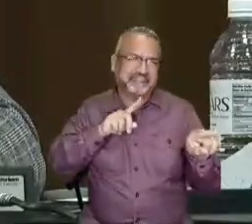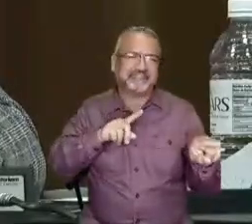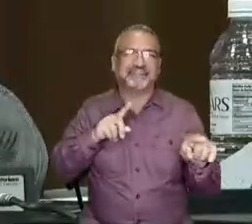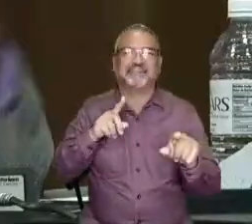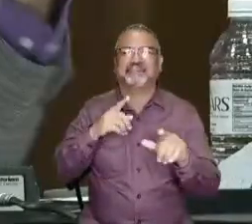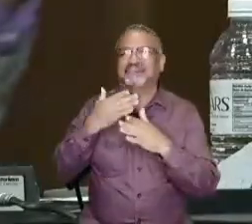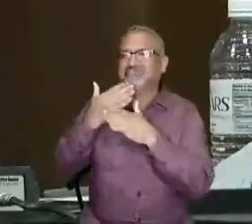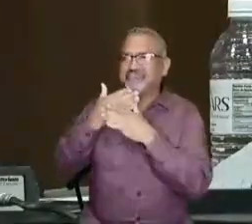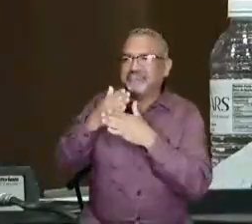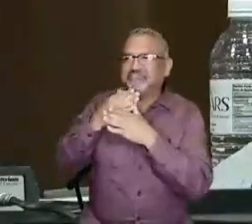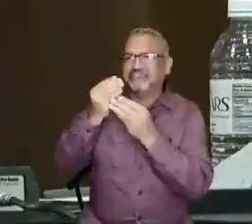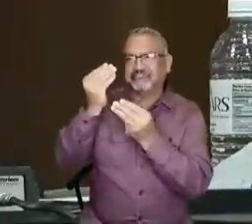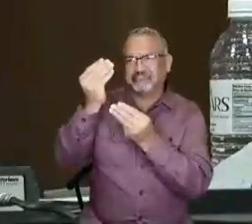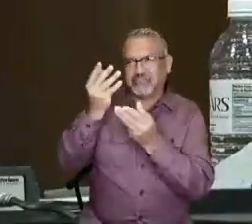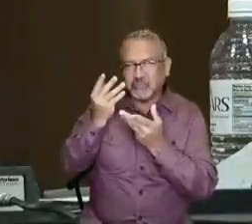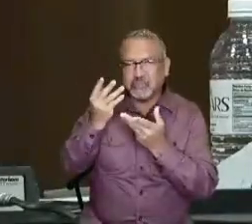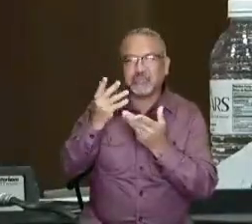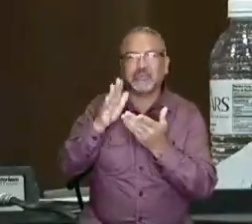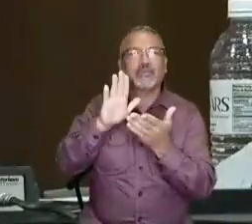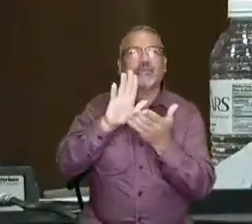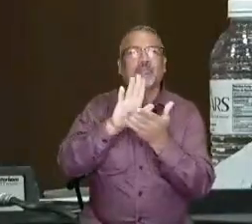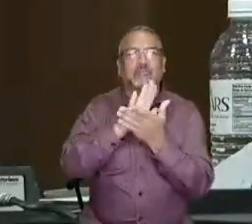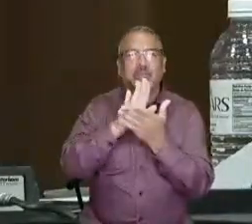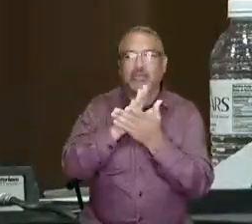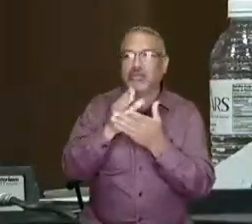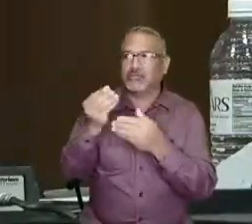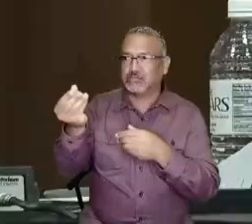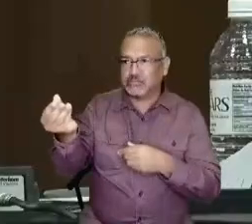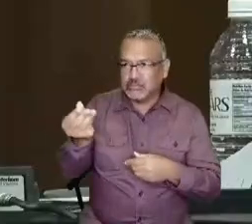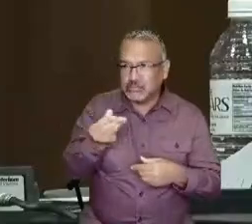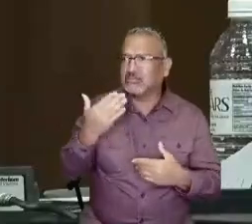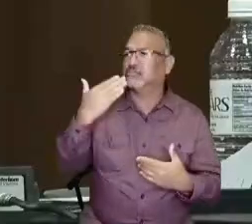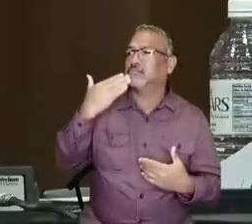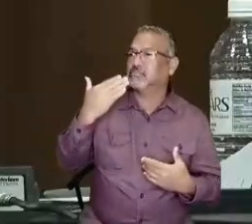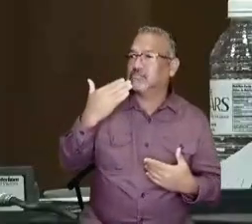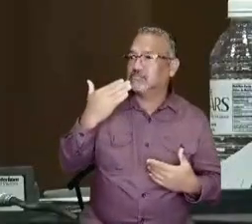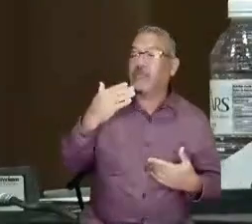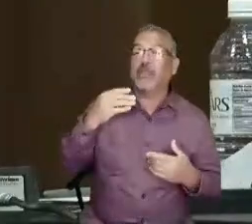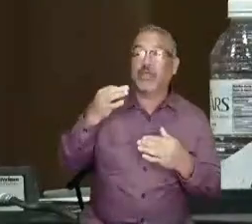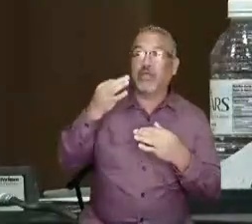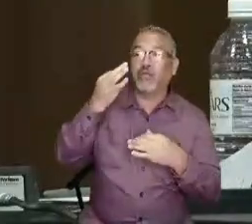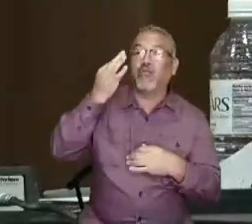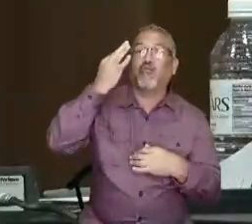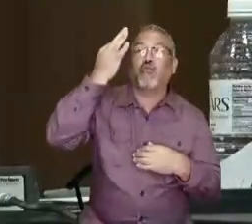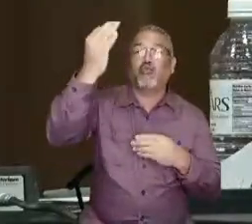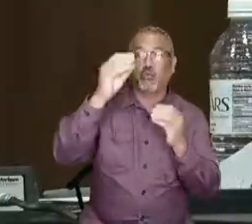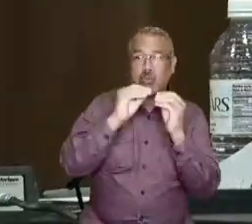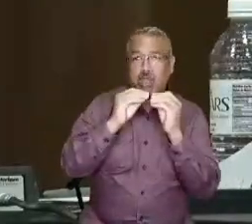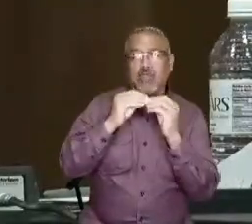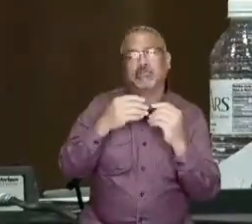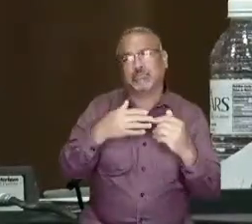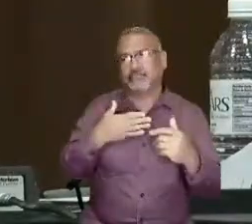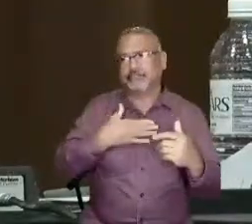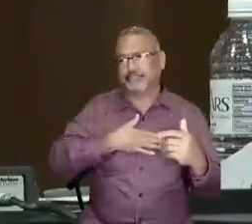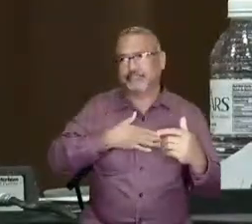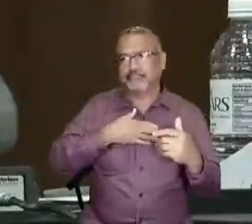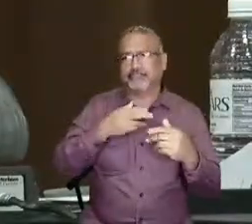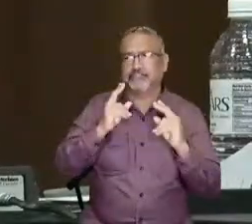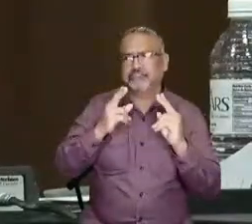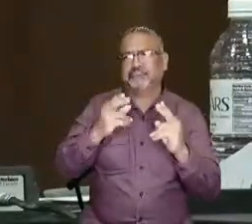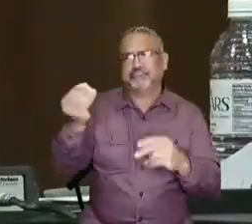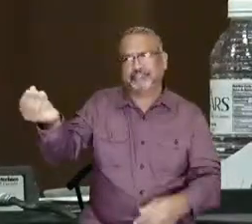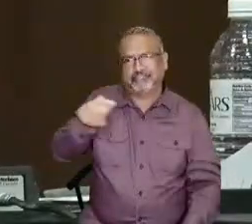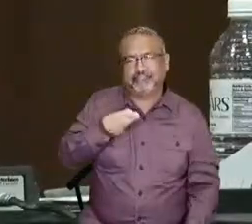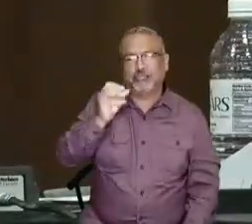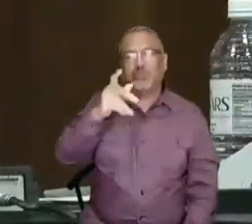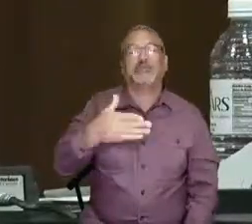información y la documentación que se solicitó Pues agradeceremos que llegue lo más pronto posible